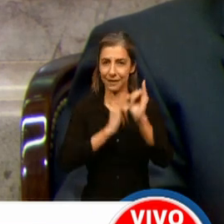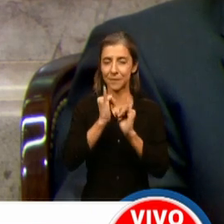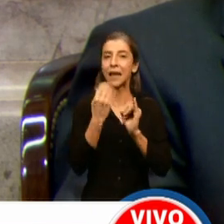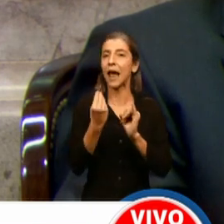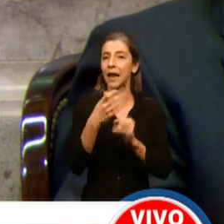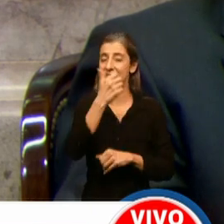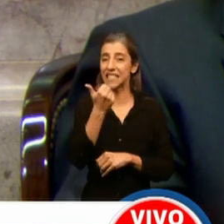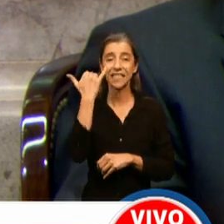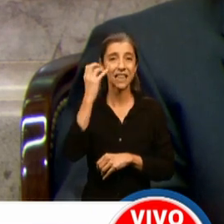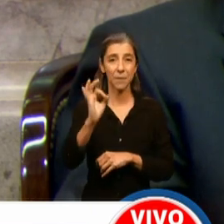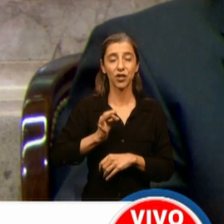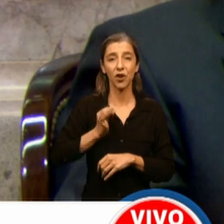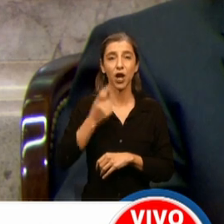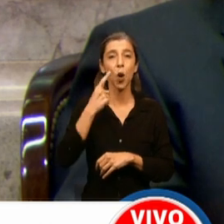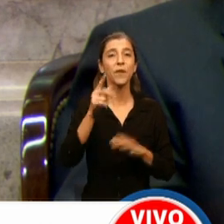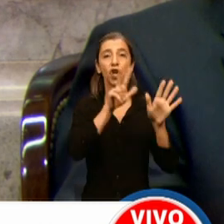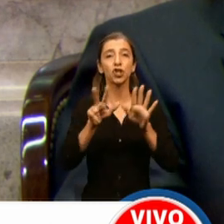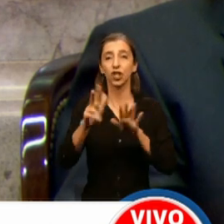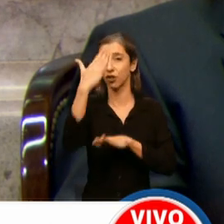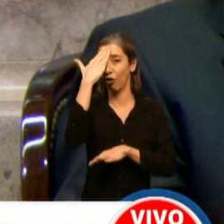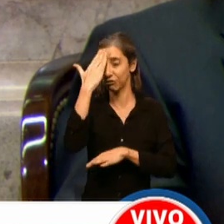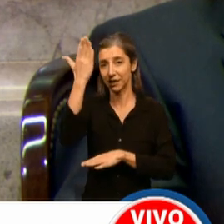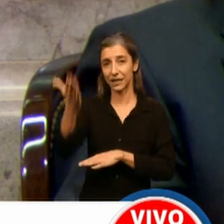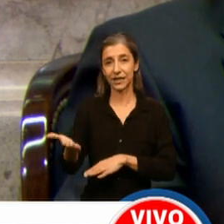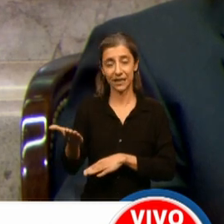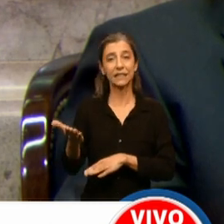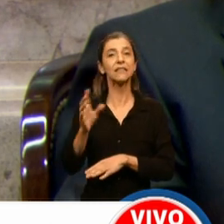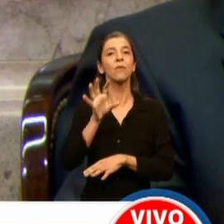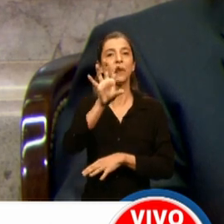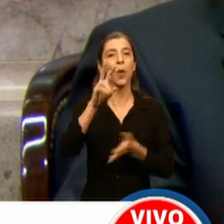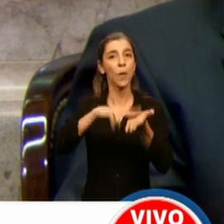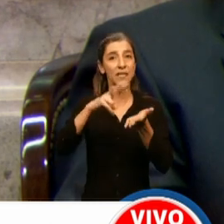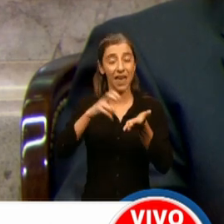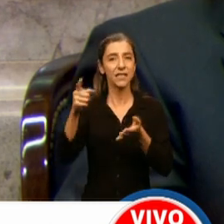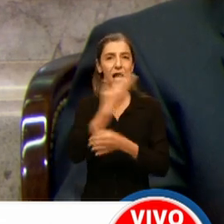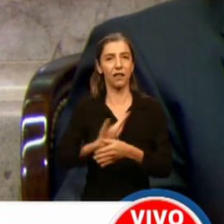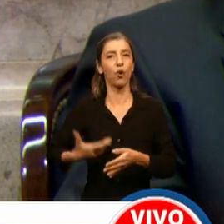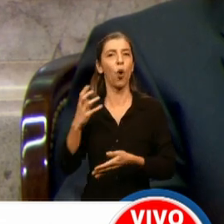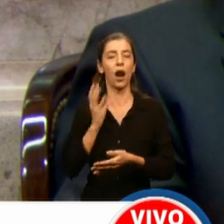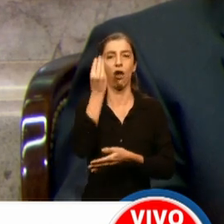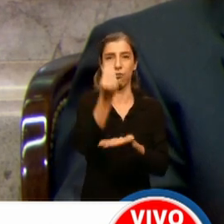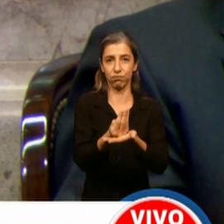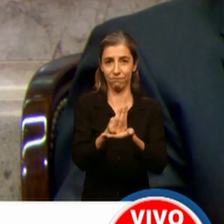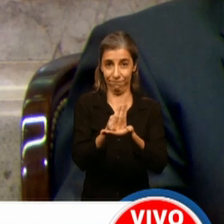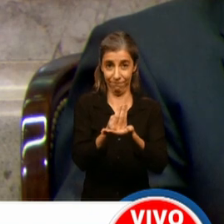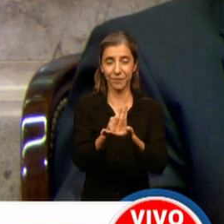6 de mayo de 1815 fue elegido gobernador de la provincia de salta por el cabildo el primer gobernador electo